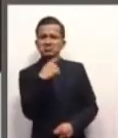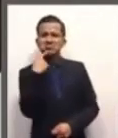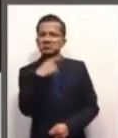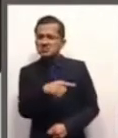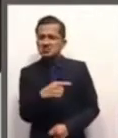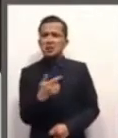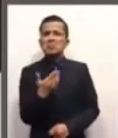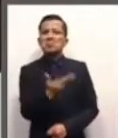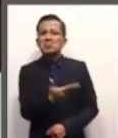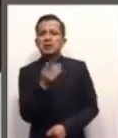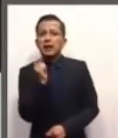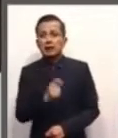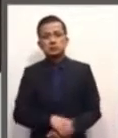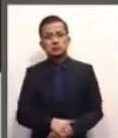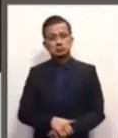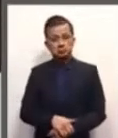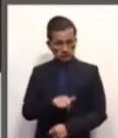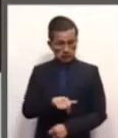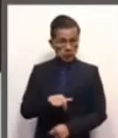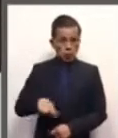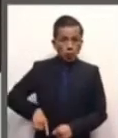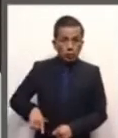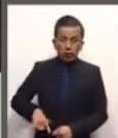vida pública de nuestro país.